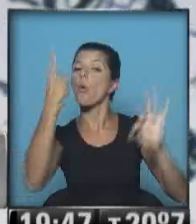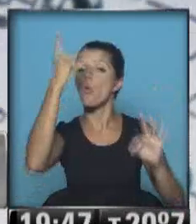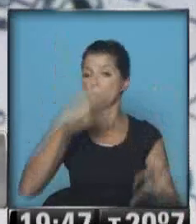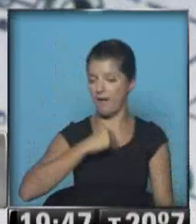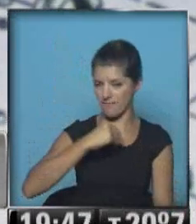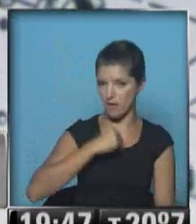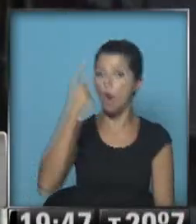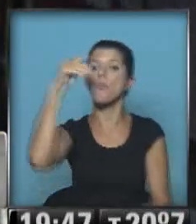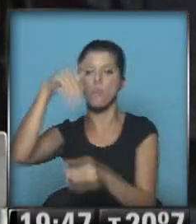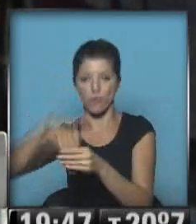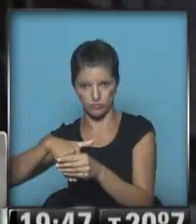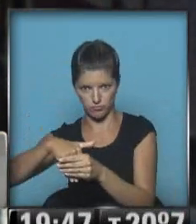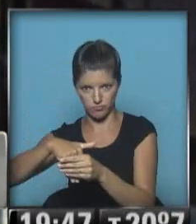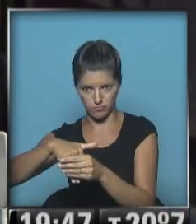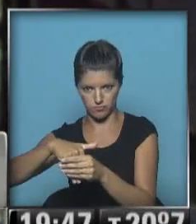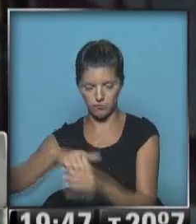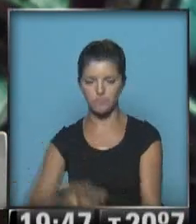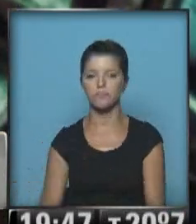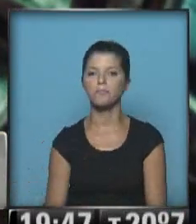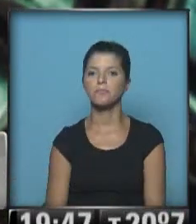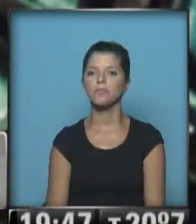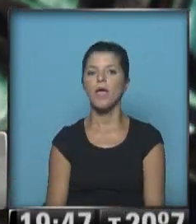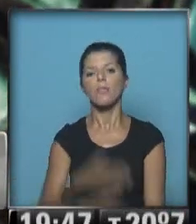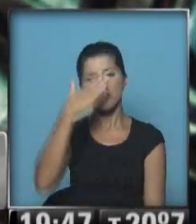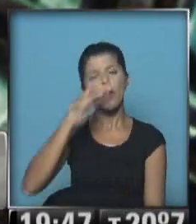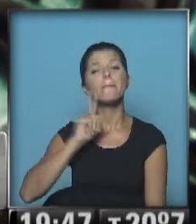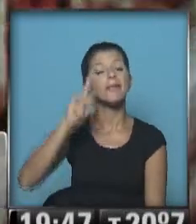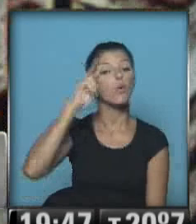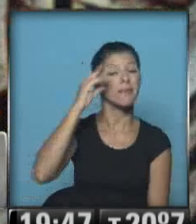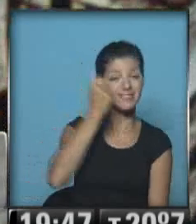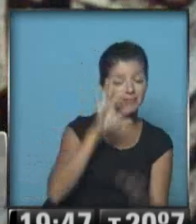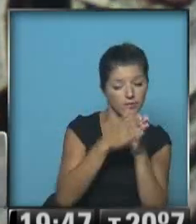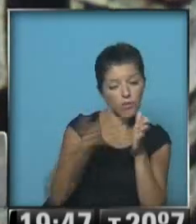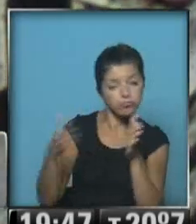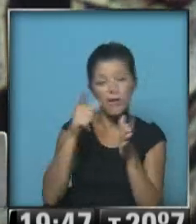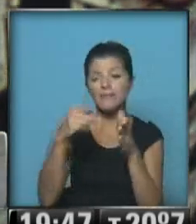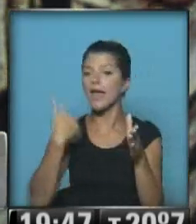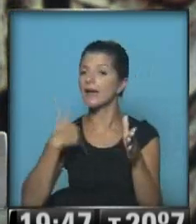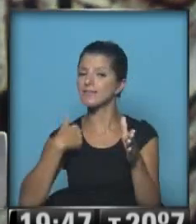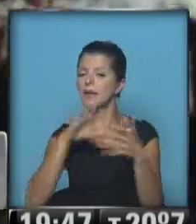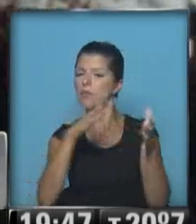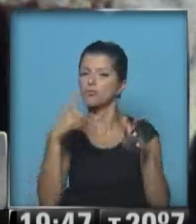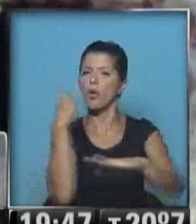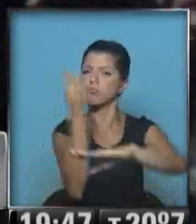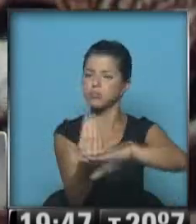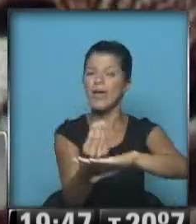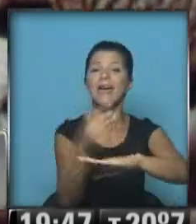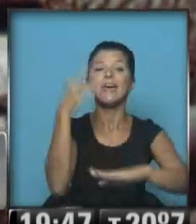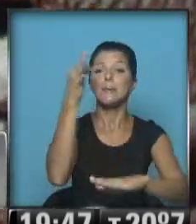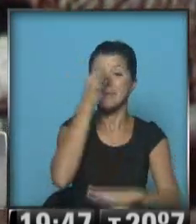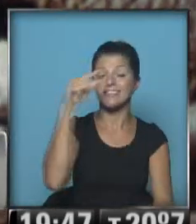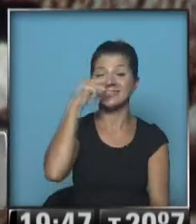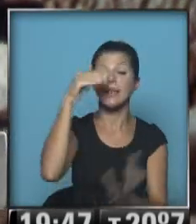un avanzados los años 60 Argentina tenía una población de cerca de 27 millones de